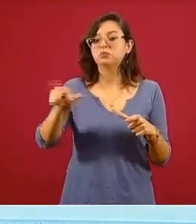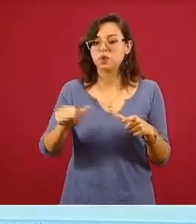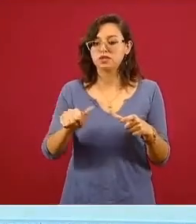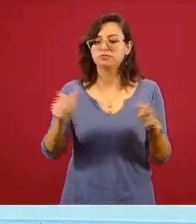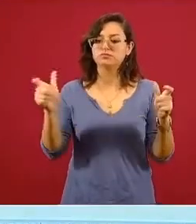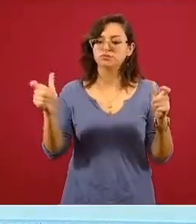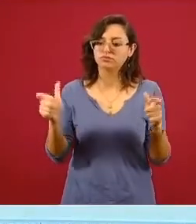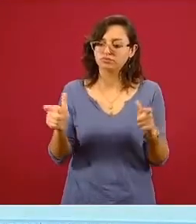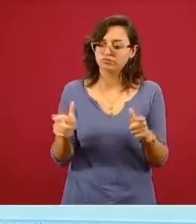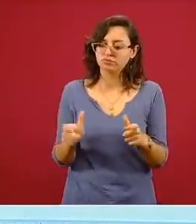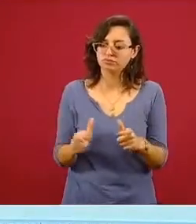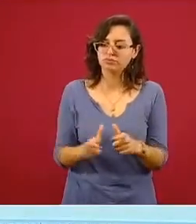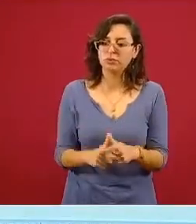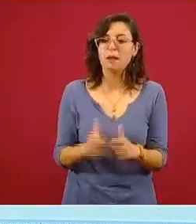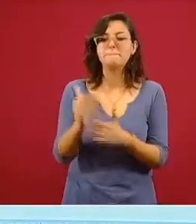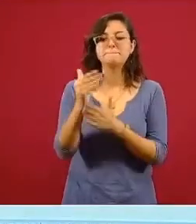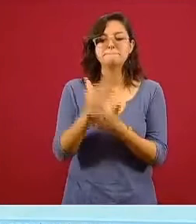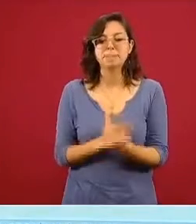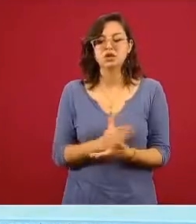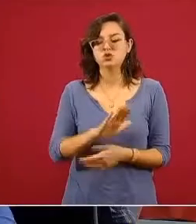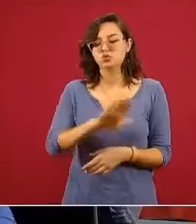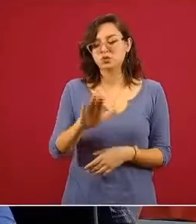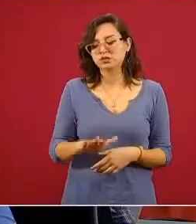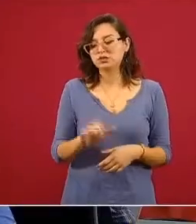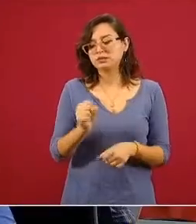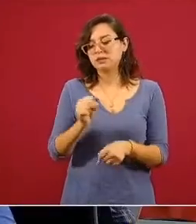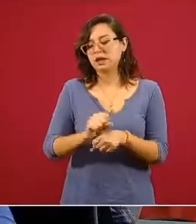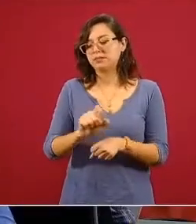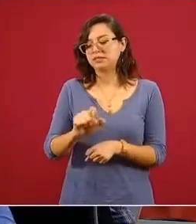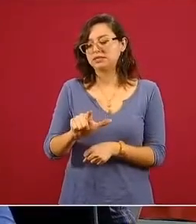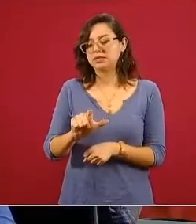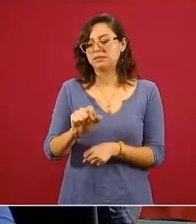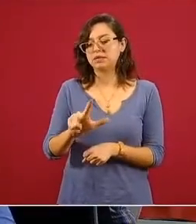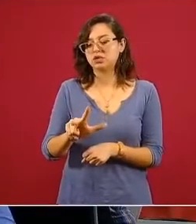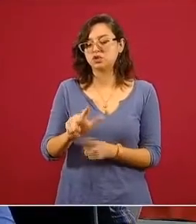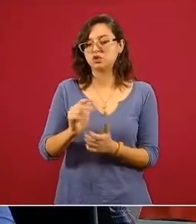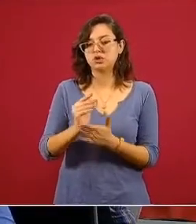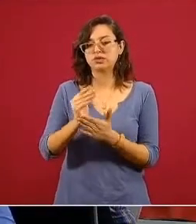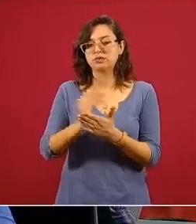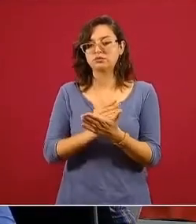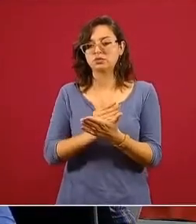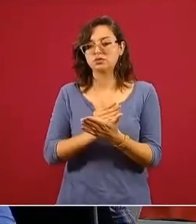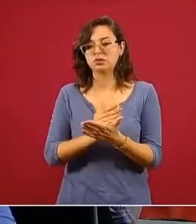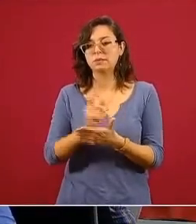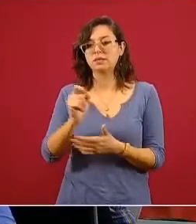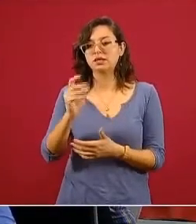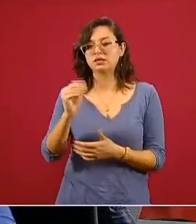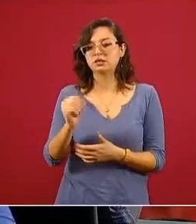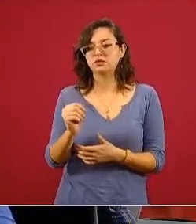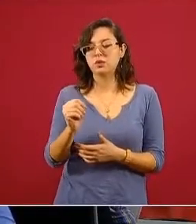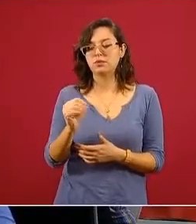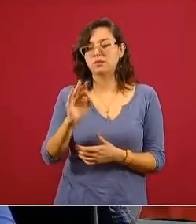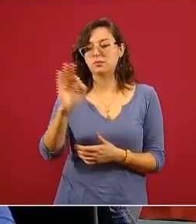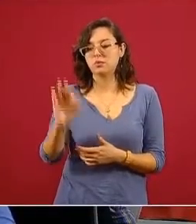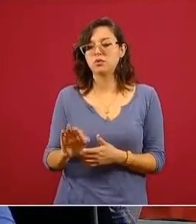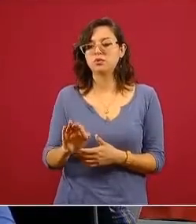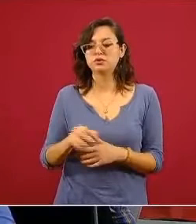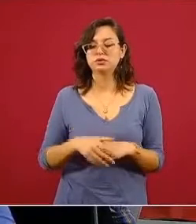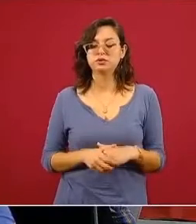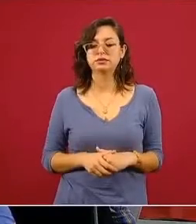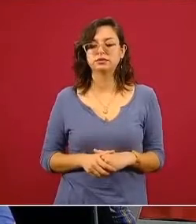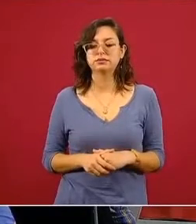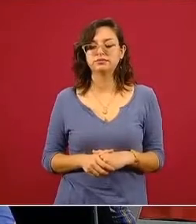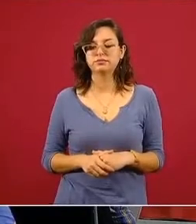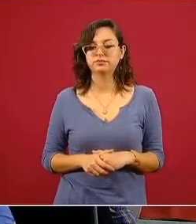estabilidad en la 27 y en la 28, con una disminución de la 27 a la 28 de un